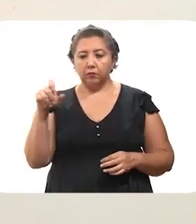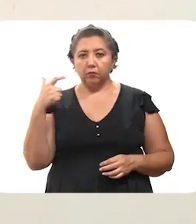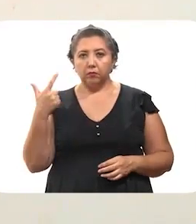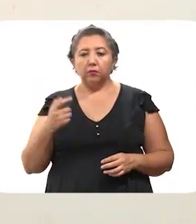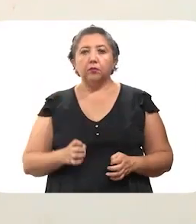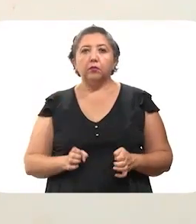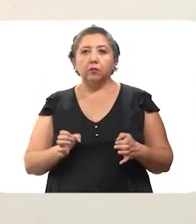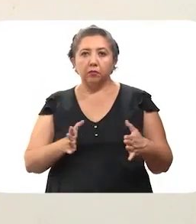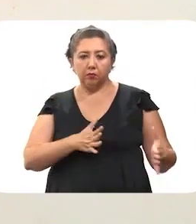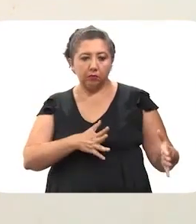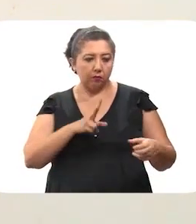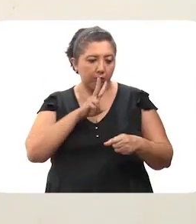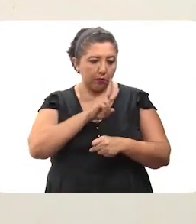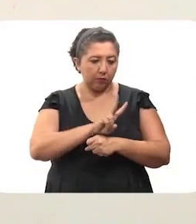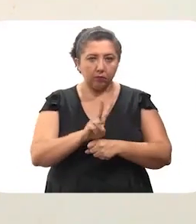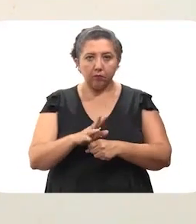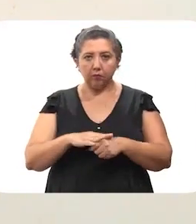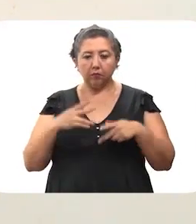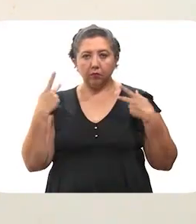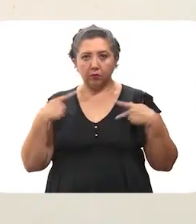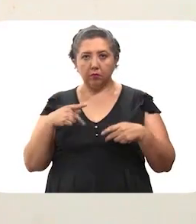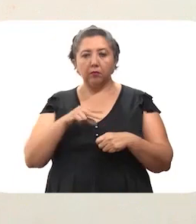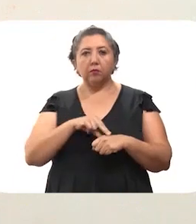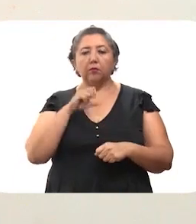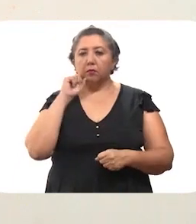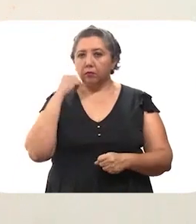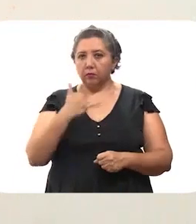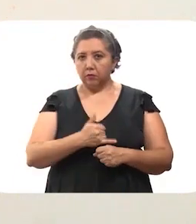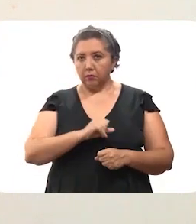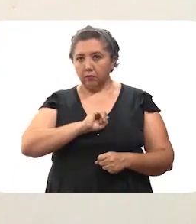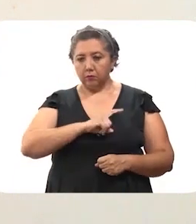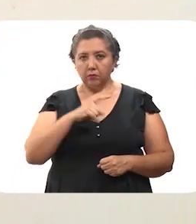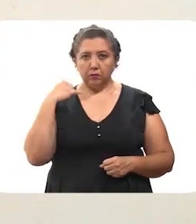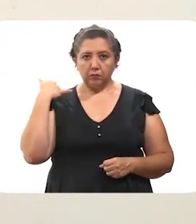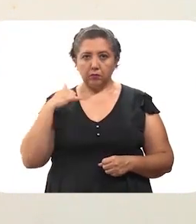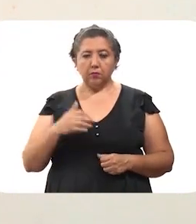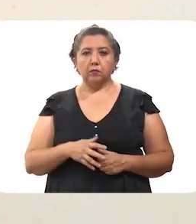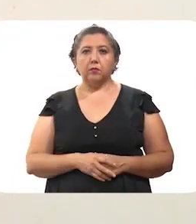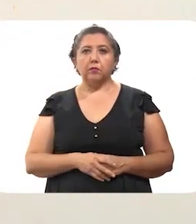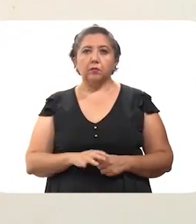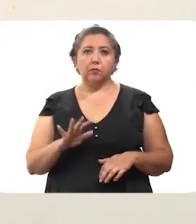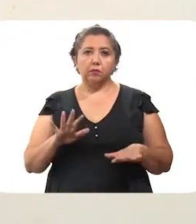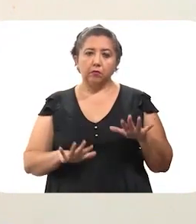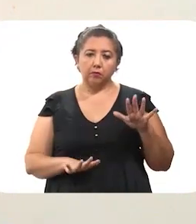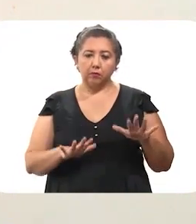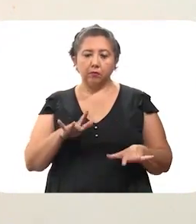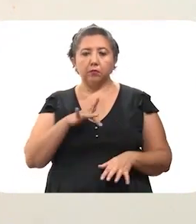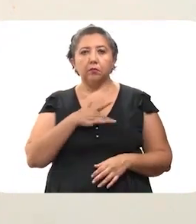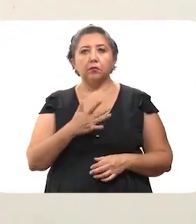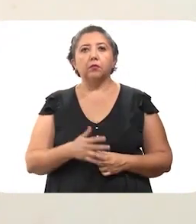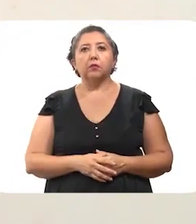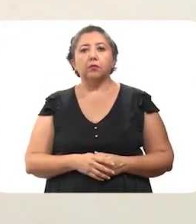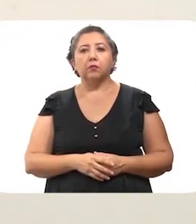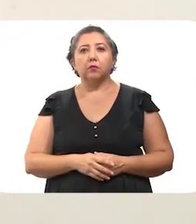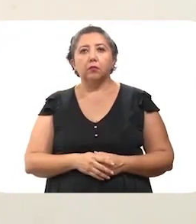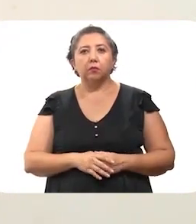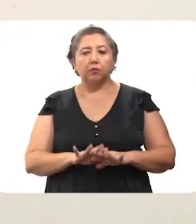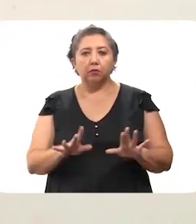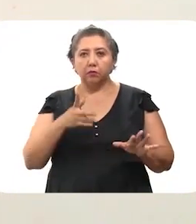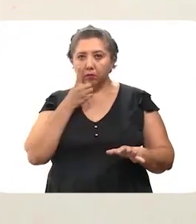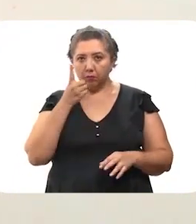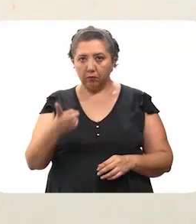están estables, aislados, monitoreados por personal médico de la Secretaría de Salud de Yucatán. Presentan síntomas leves.